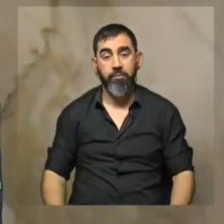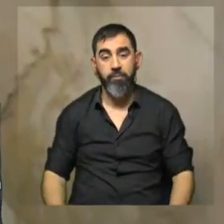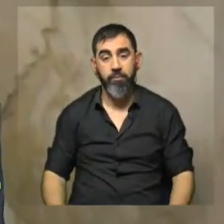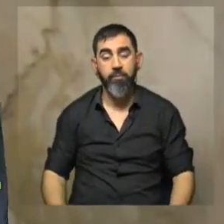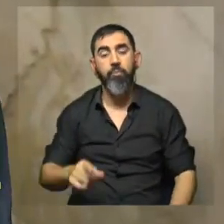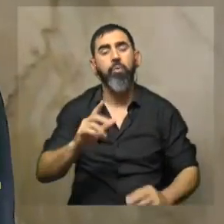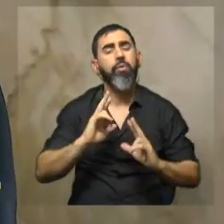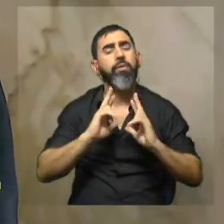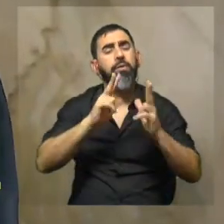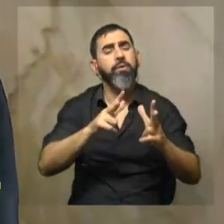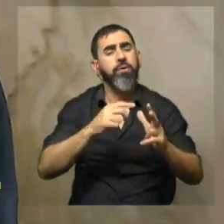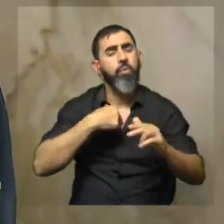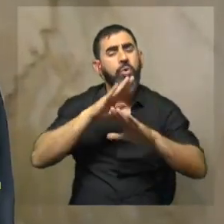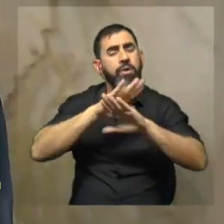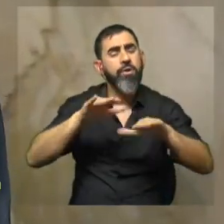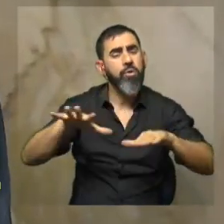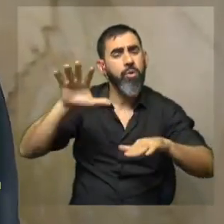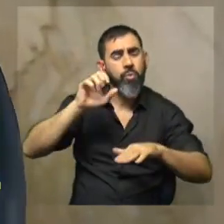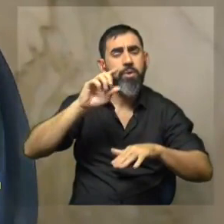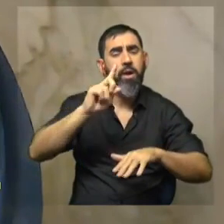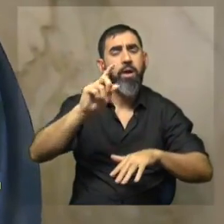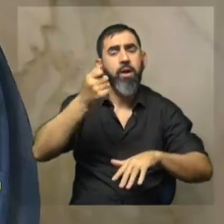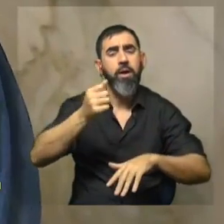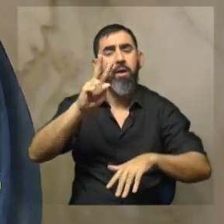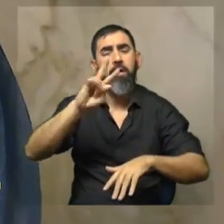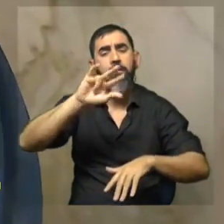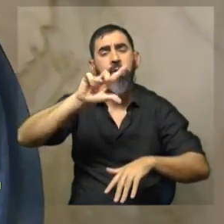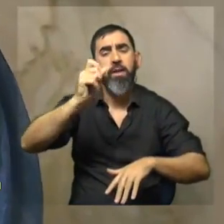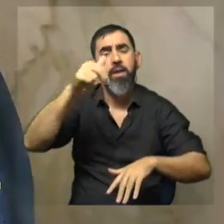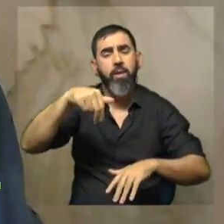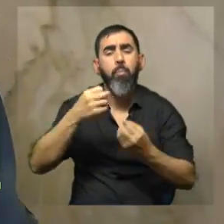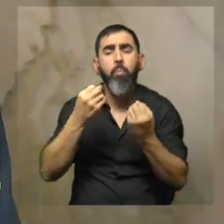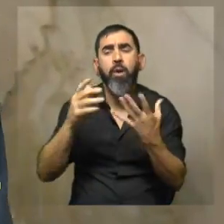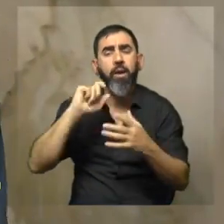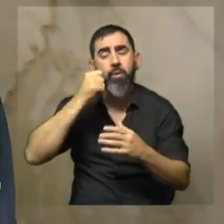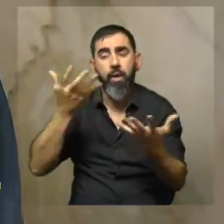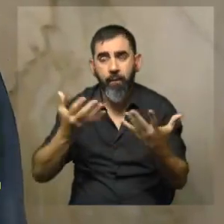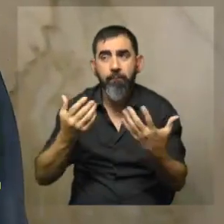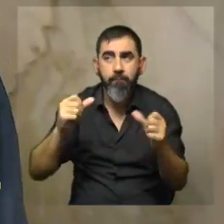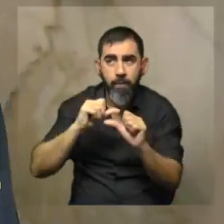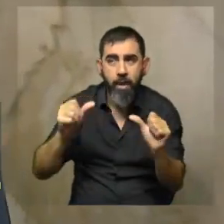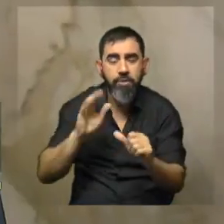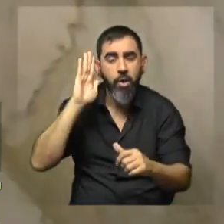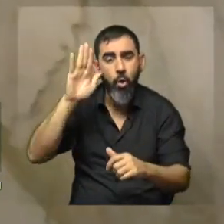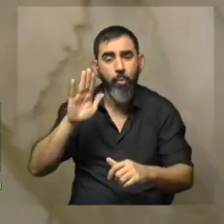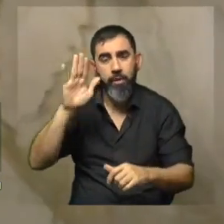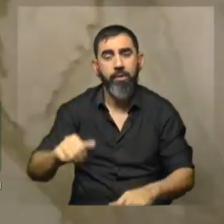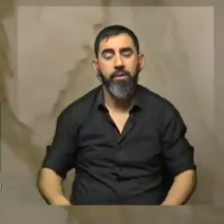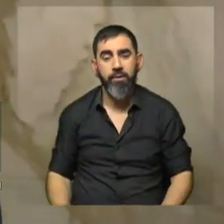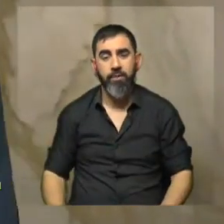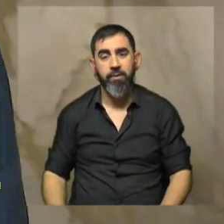dicho que desde chiquito escuchabas a Los Gavilanes, no sabés por qué tenés ese apego con esta banda y hoy te arriesgaste a hacer este homenaje. A Los Tontos,